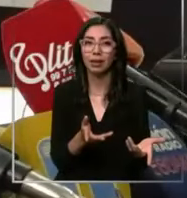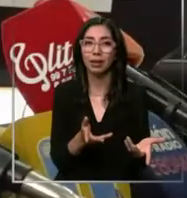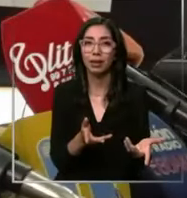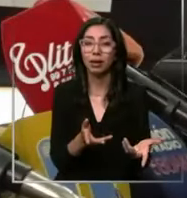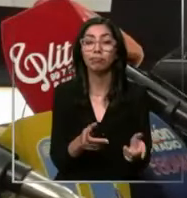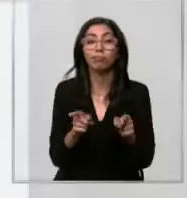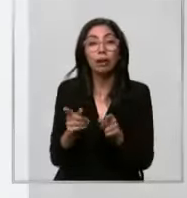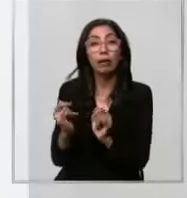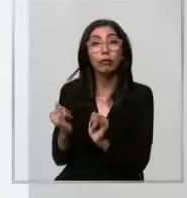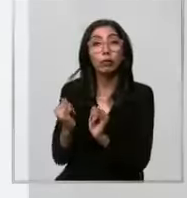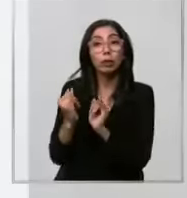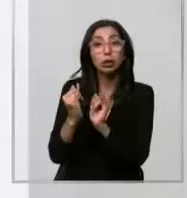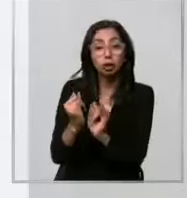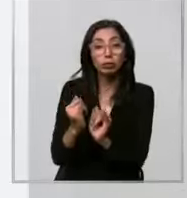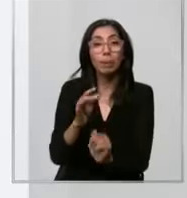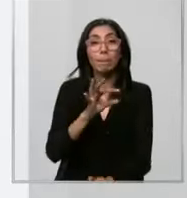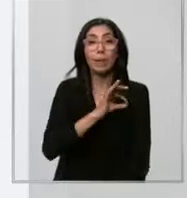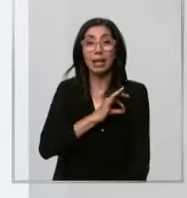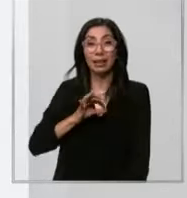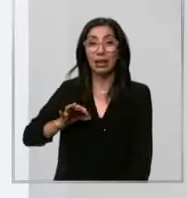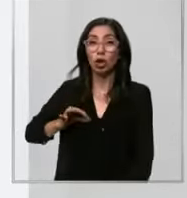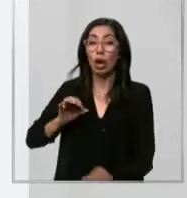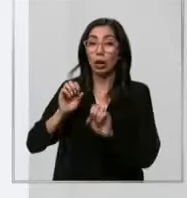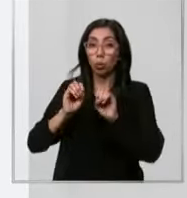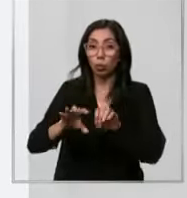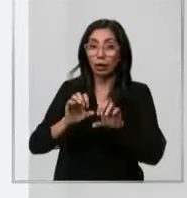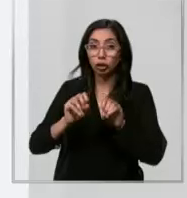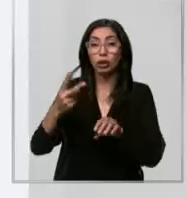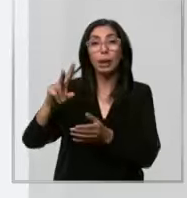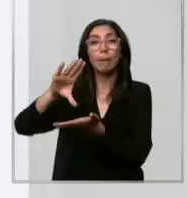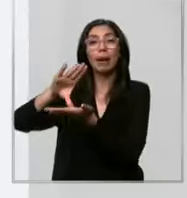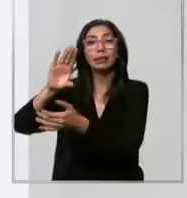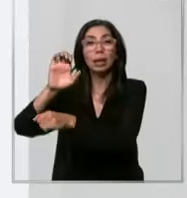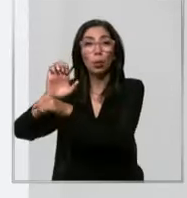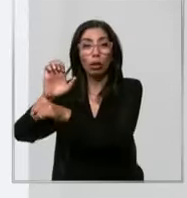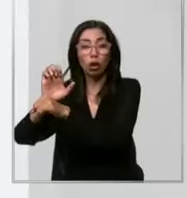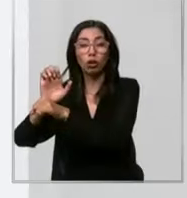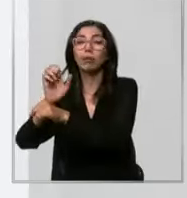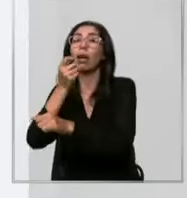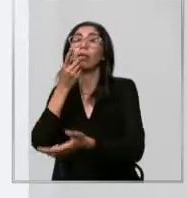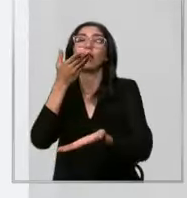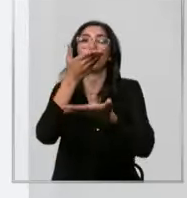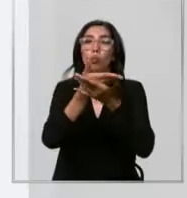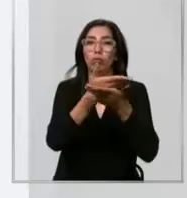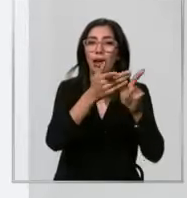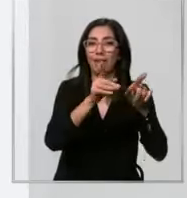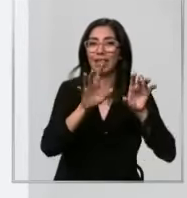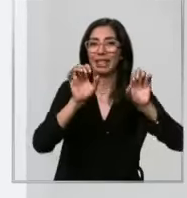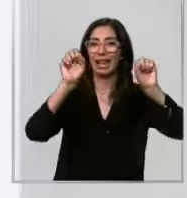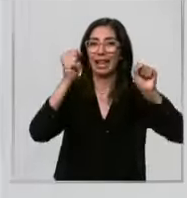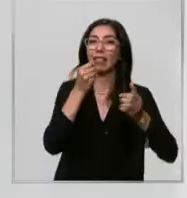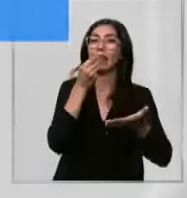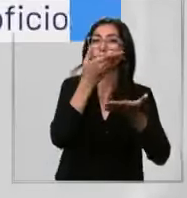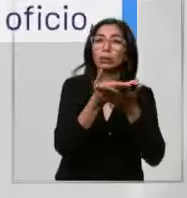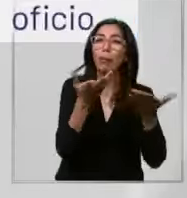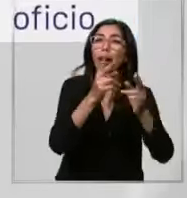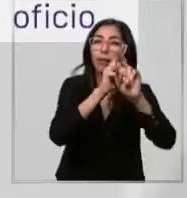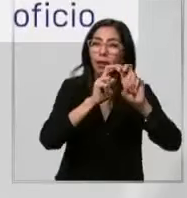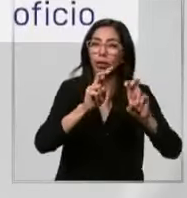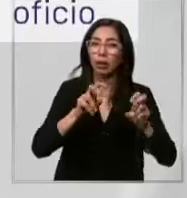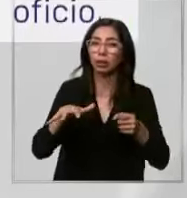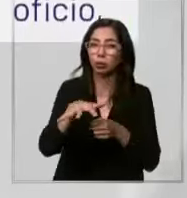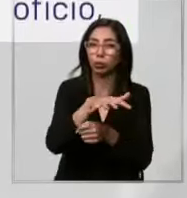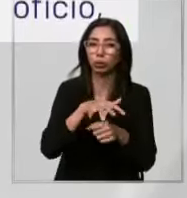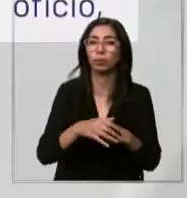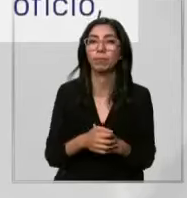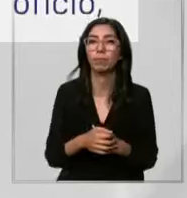antecedentes el Ministerio de Educación de Ecuador hizo la denuncia ante fiscalía para así investigar el caso el